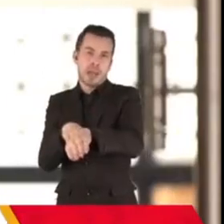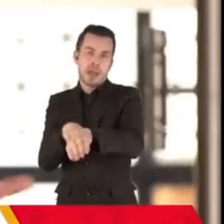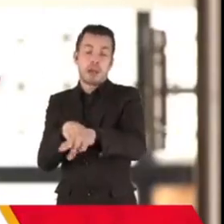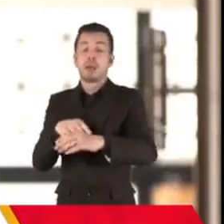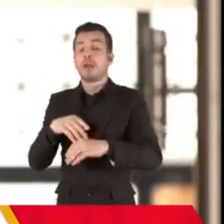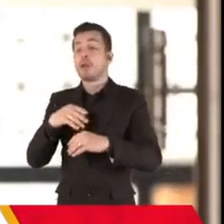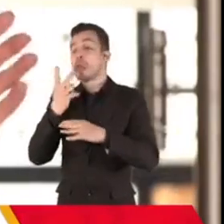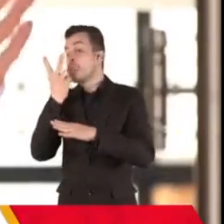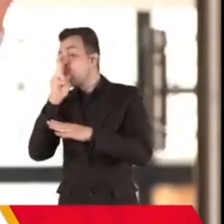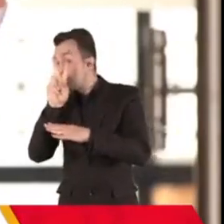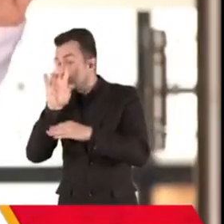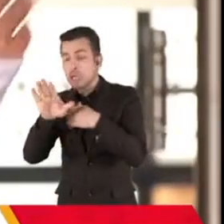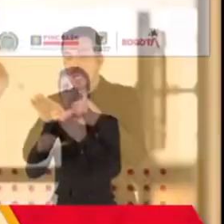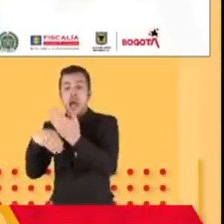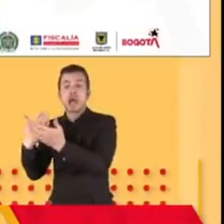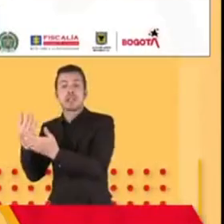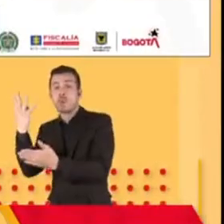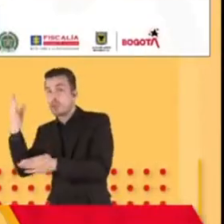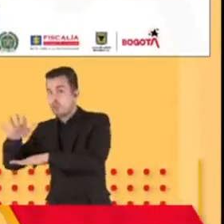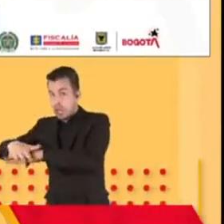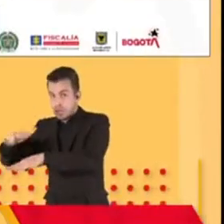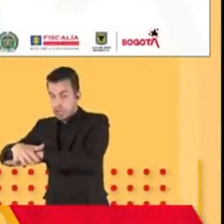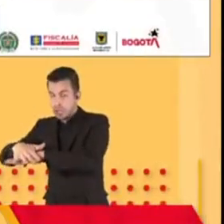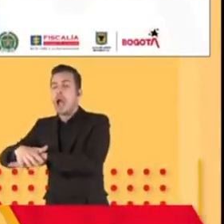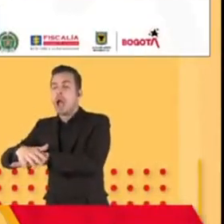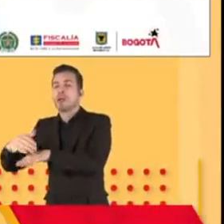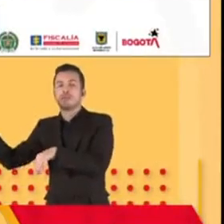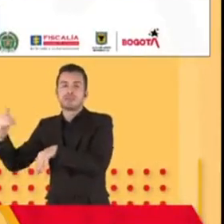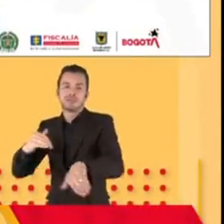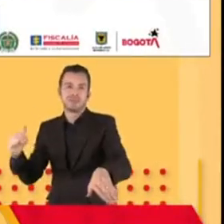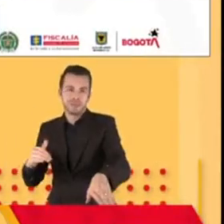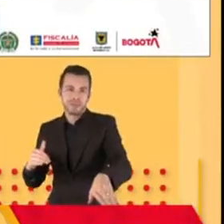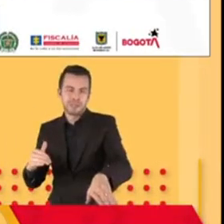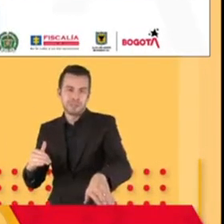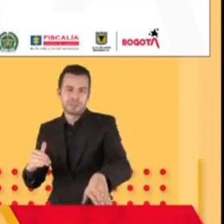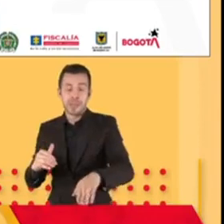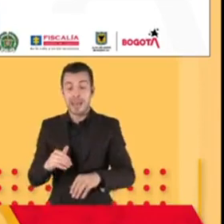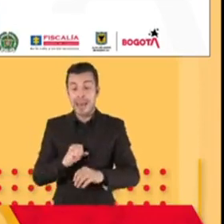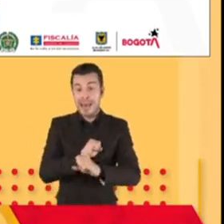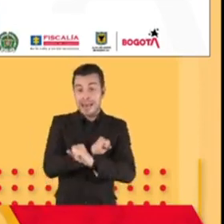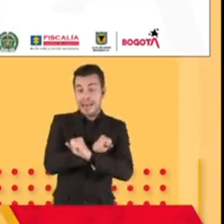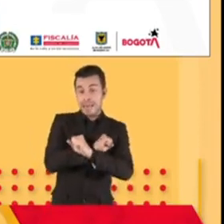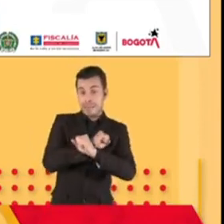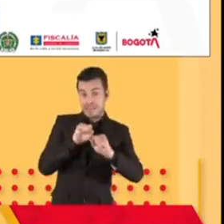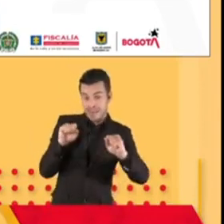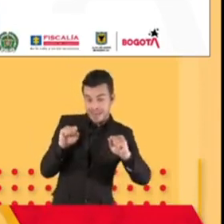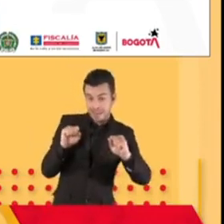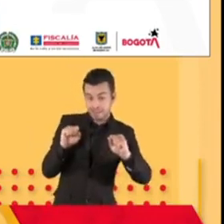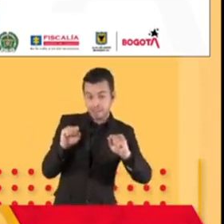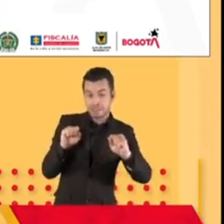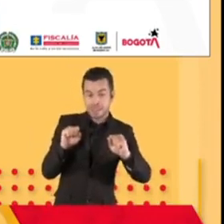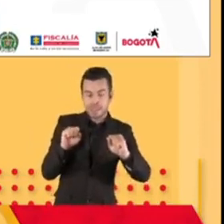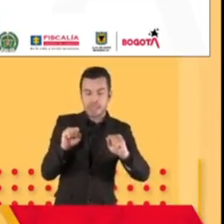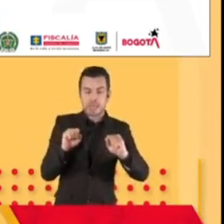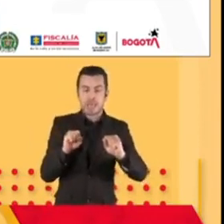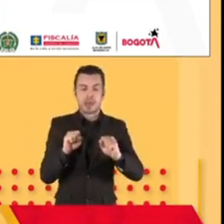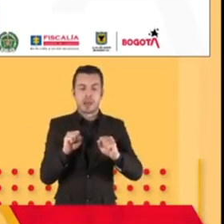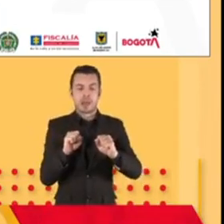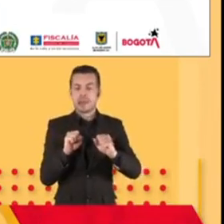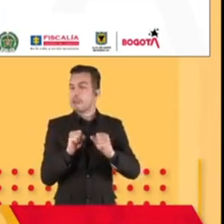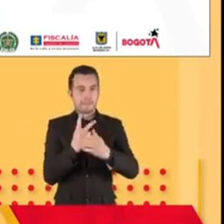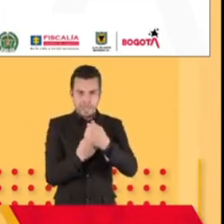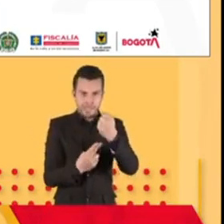mediodía, de 12 a 4 de la tarde, solo podrán ingresar a la ciudad de Bogotá vehículos con placas